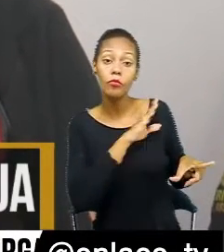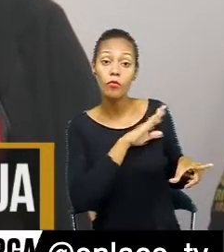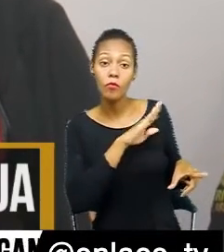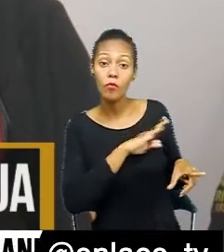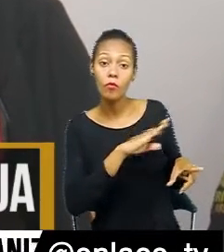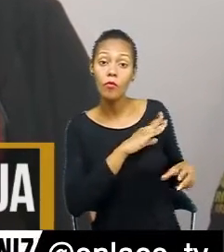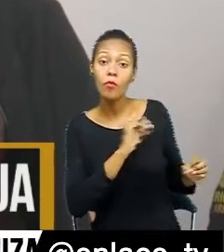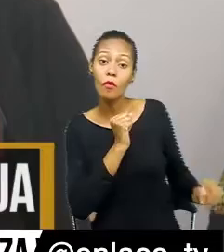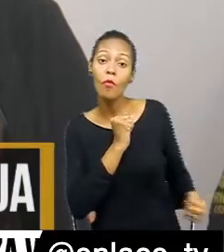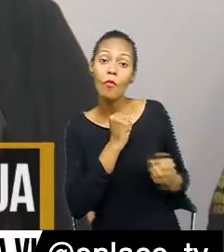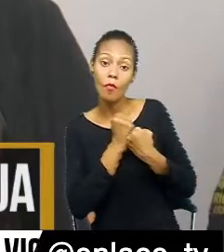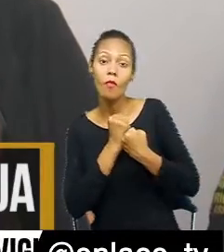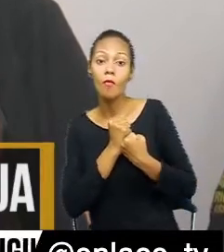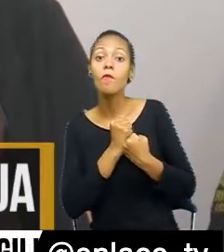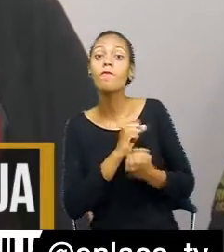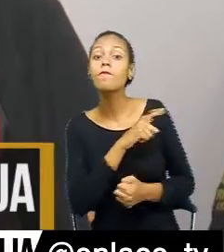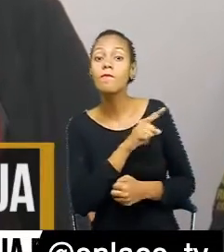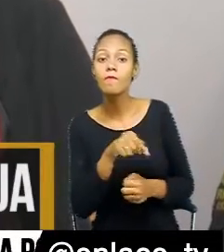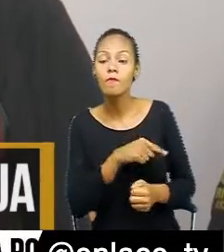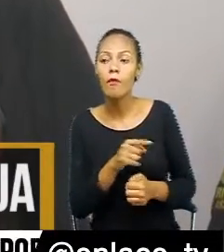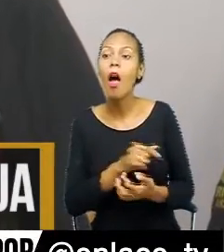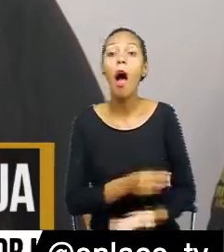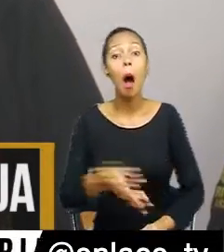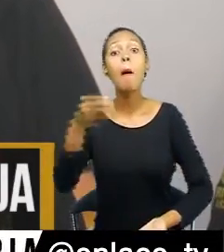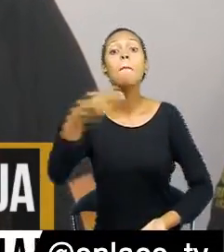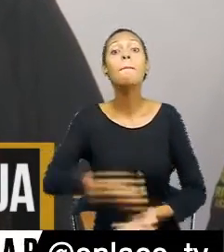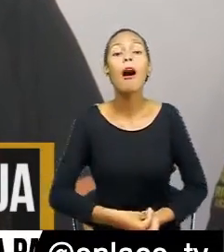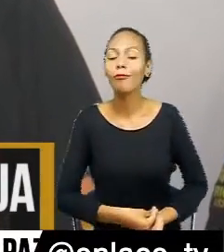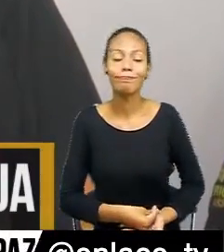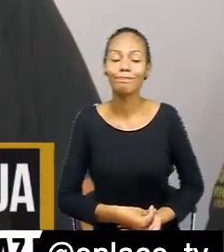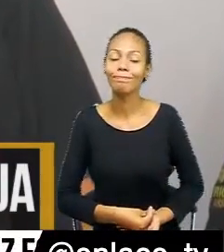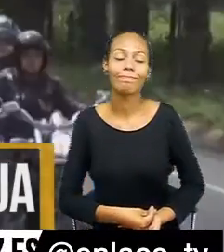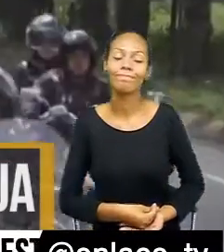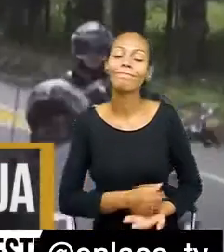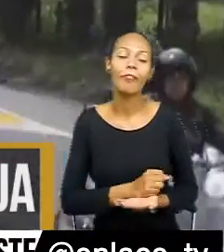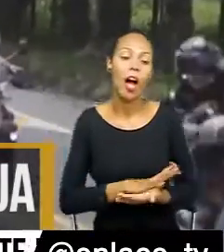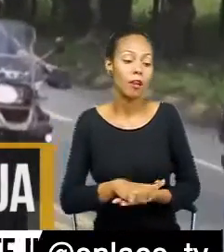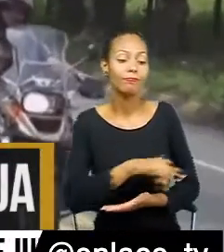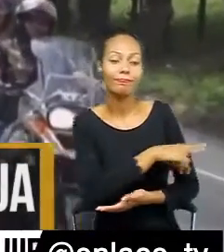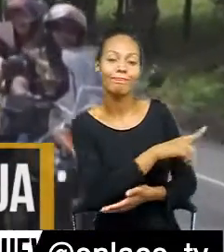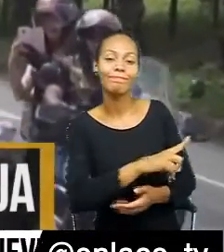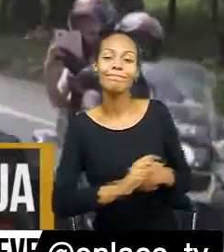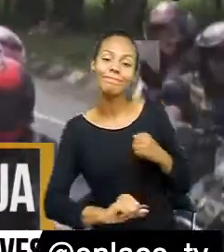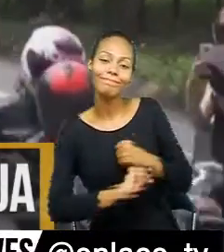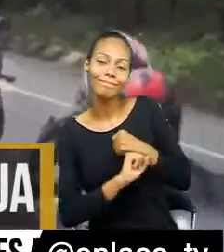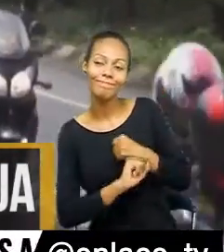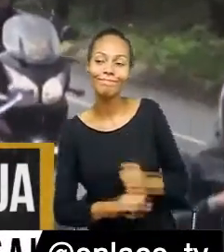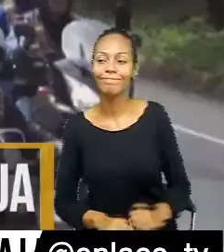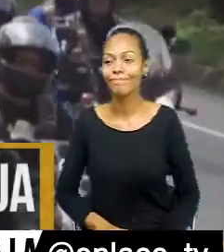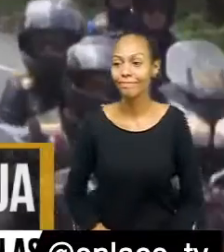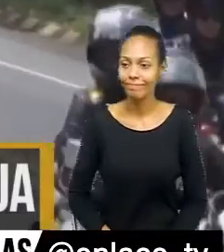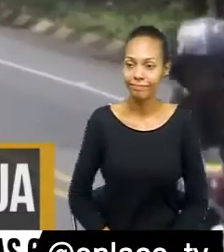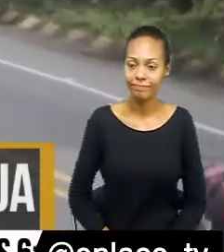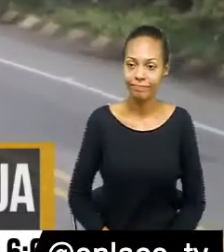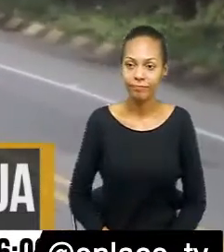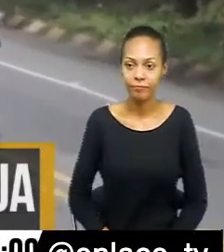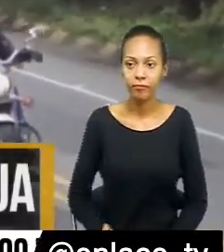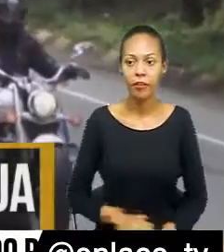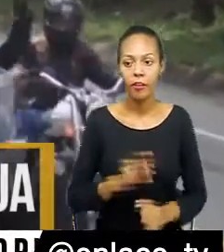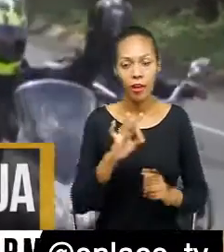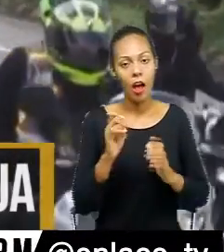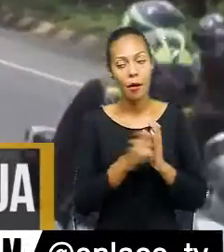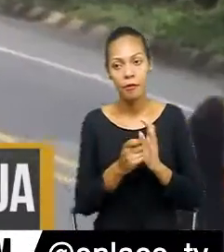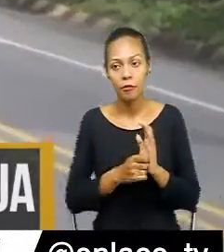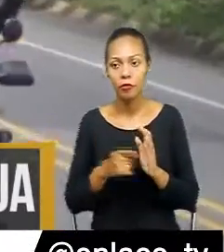por eso no se va a cobrar absolutamente nada por el ingreso. El tercer rally nacional se llevará a cabo desde este